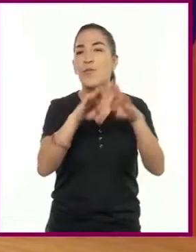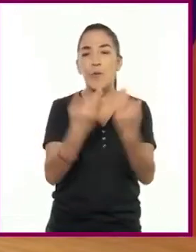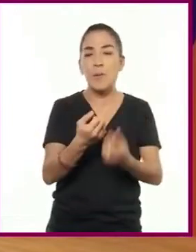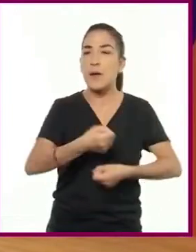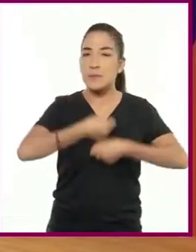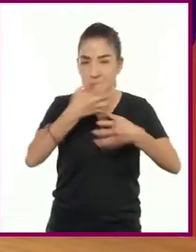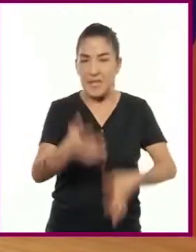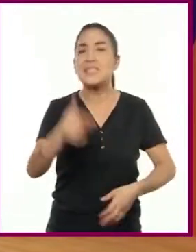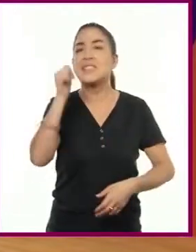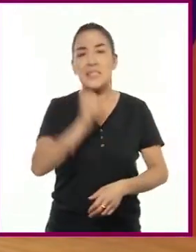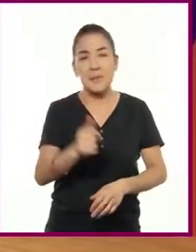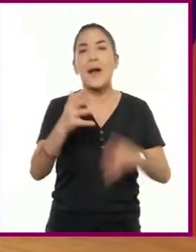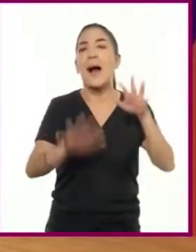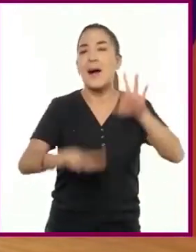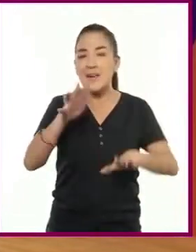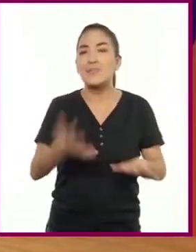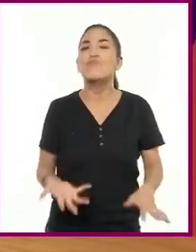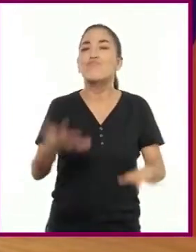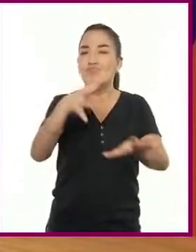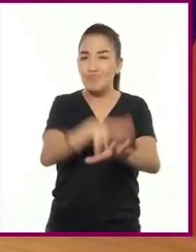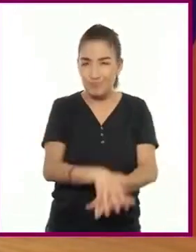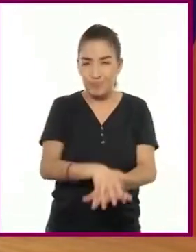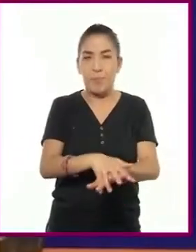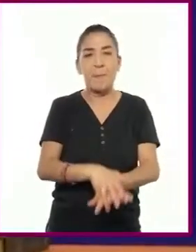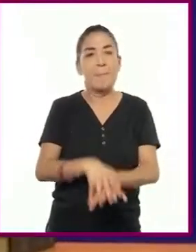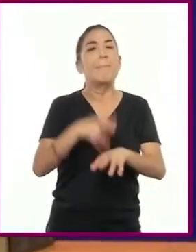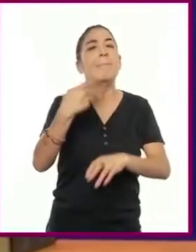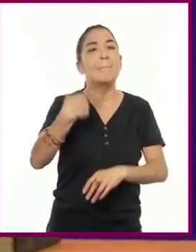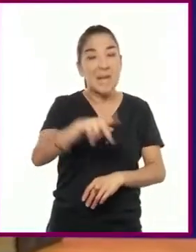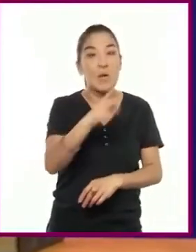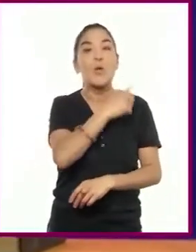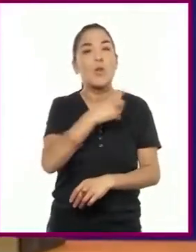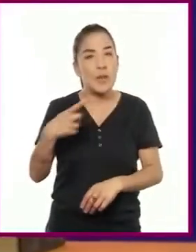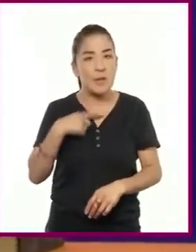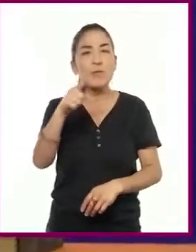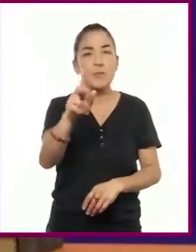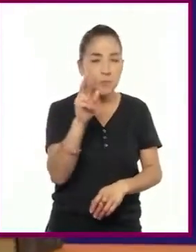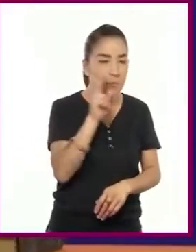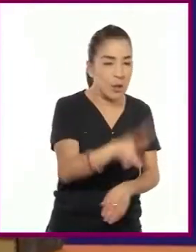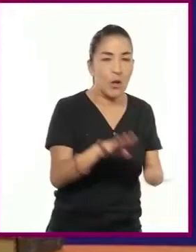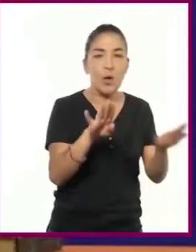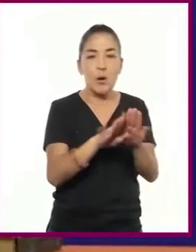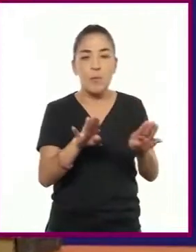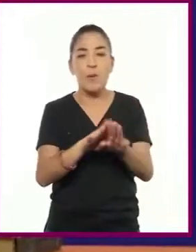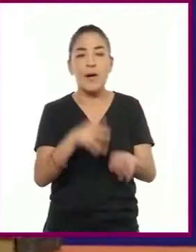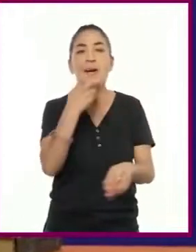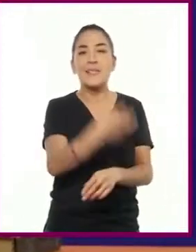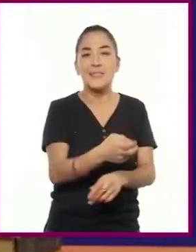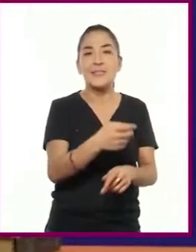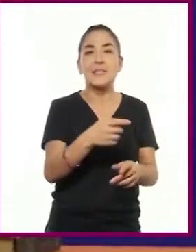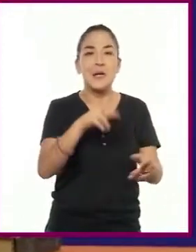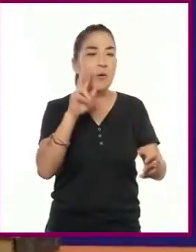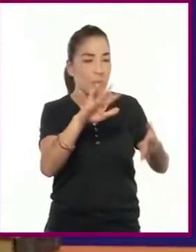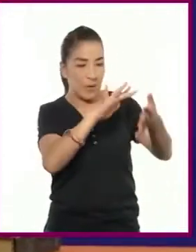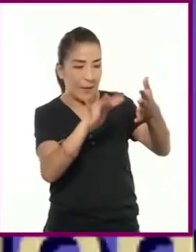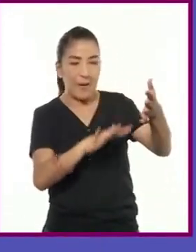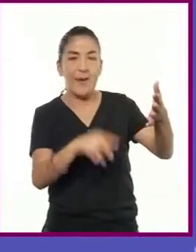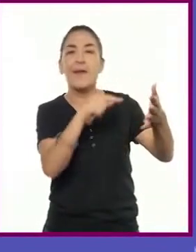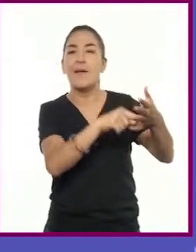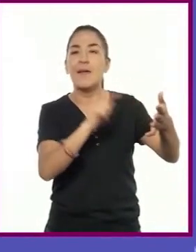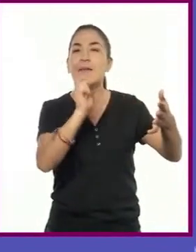expresión. Siempre se hallan mezclados. Sin embargo, sí es posible identificar la prevalencia de uno, de ahí